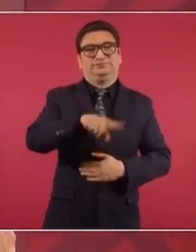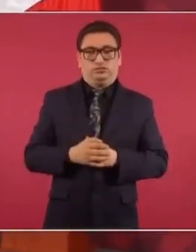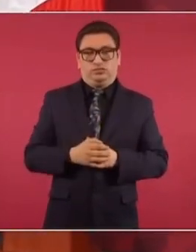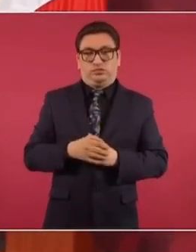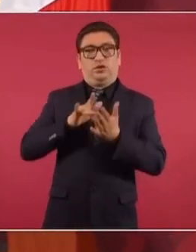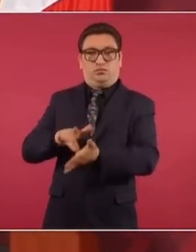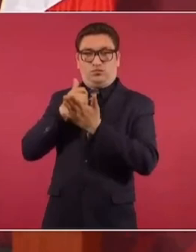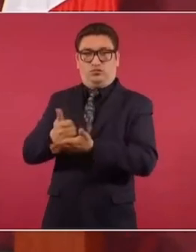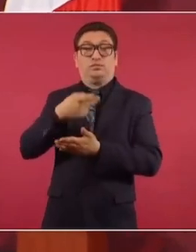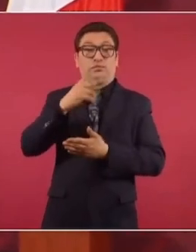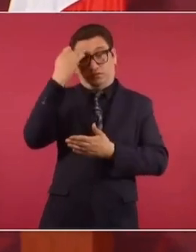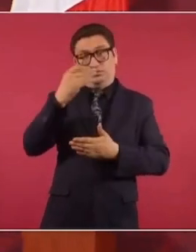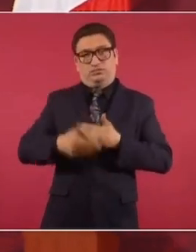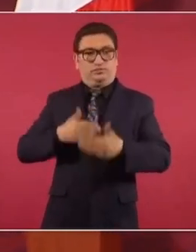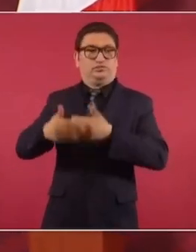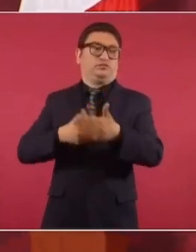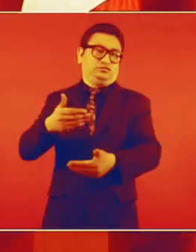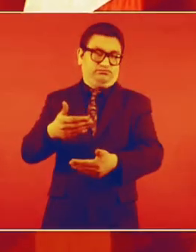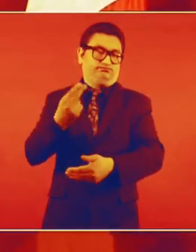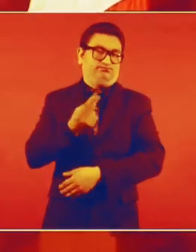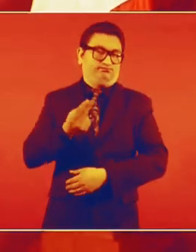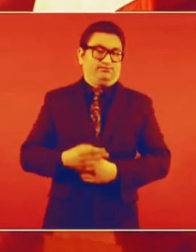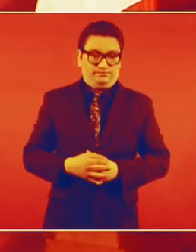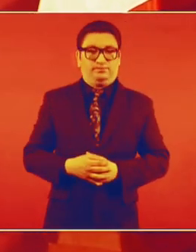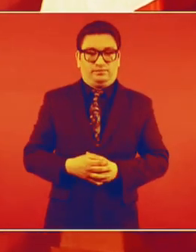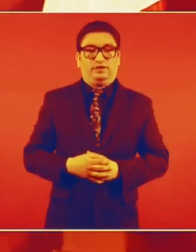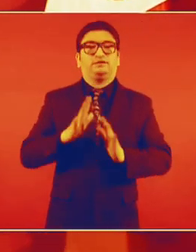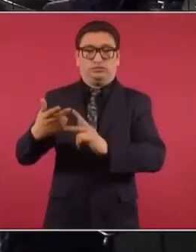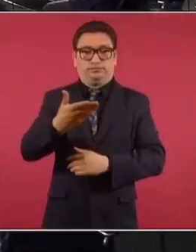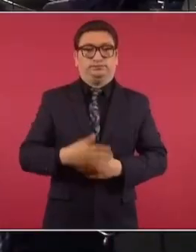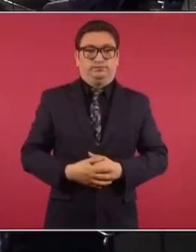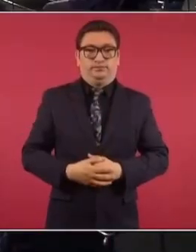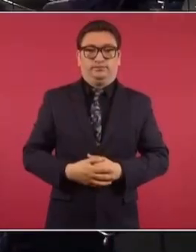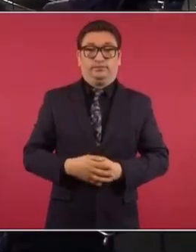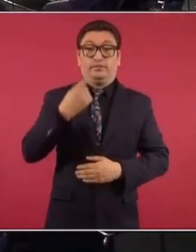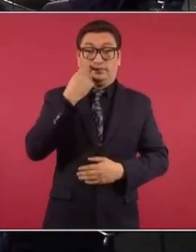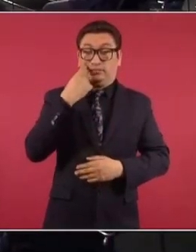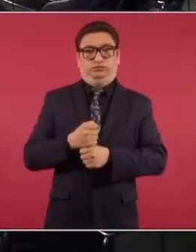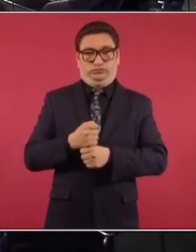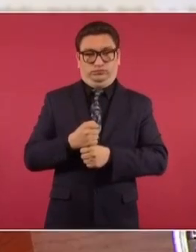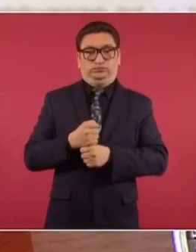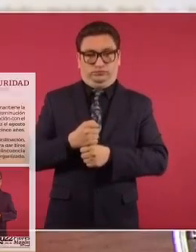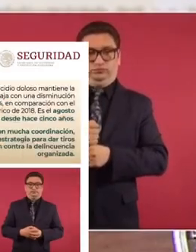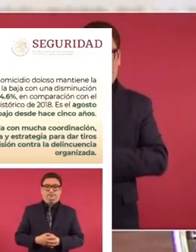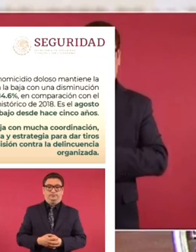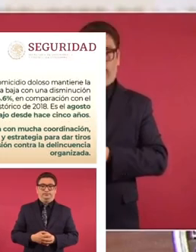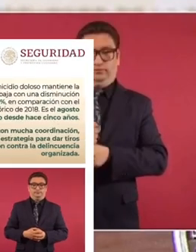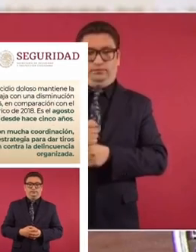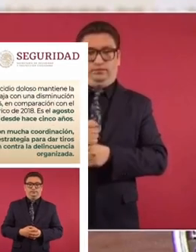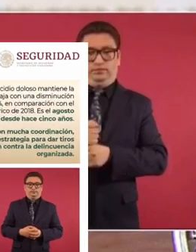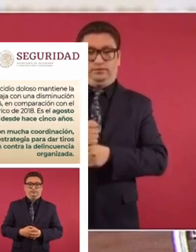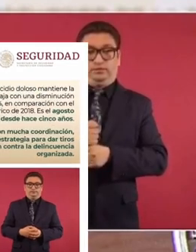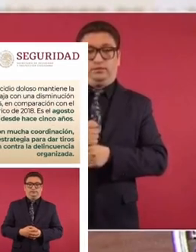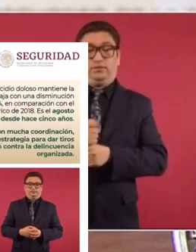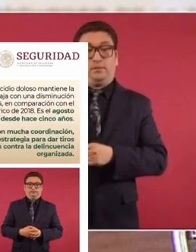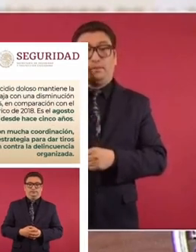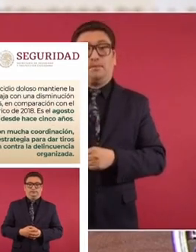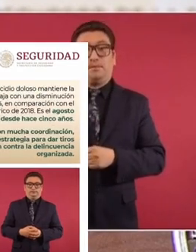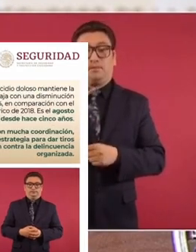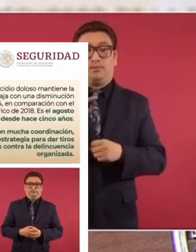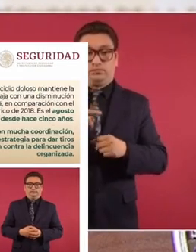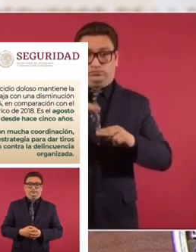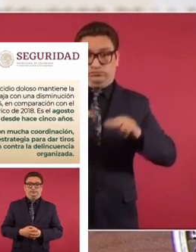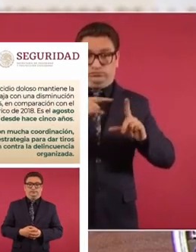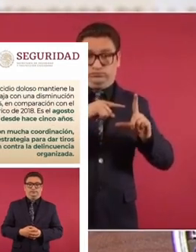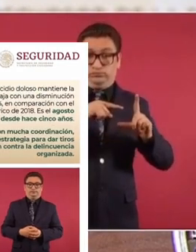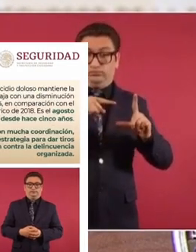grupos. Pero es un proceso que lleva tiempo, ya está dando resultados. Nos llevó 2 años solo de tener